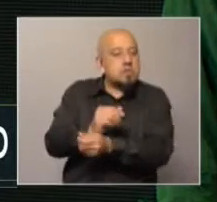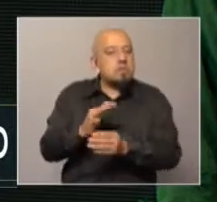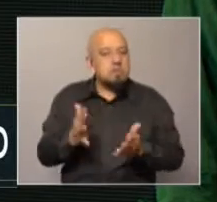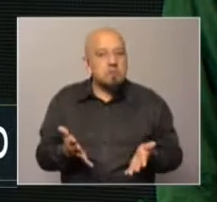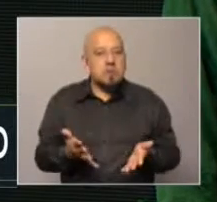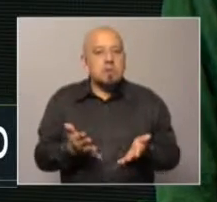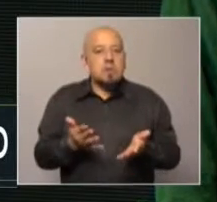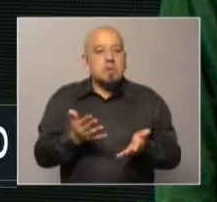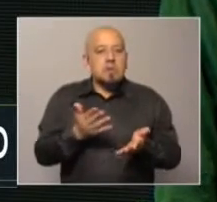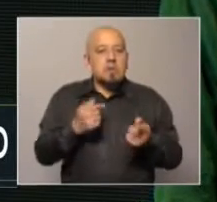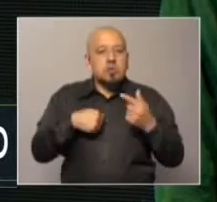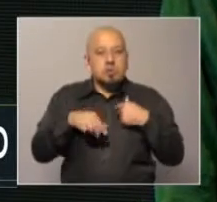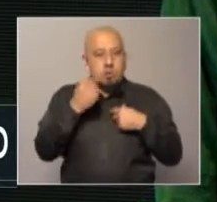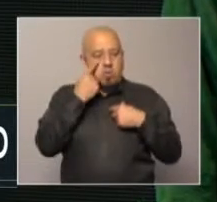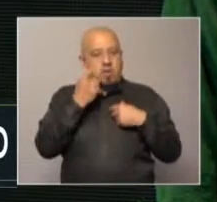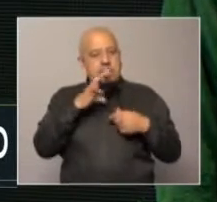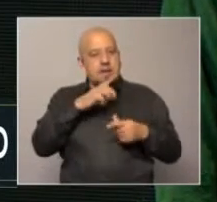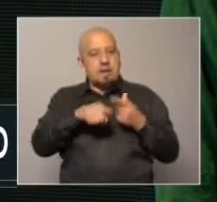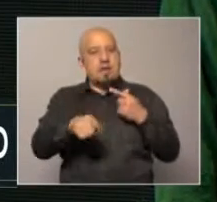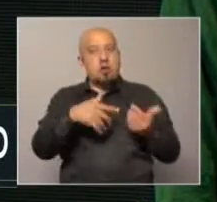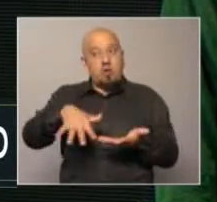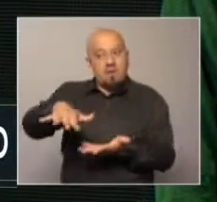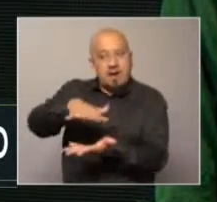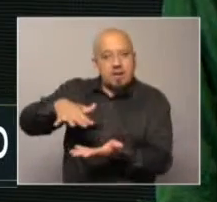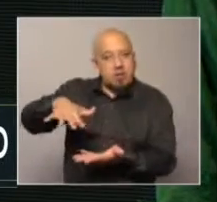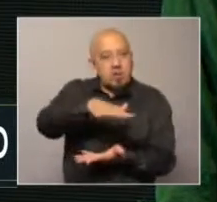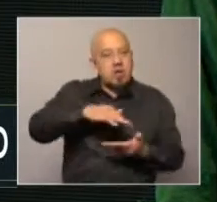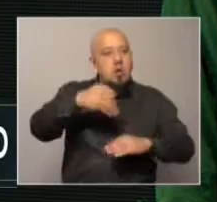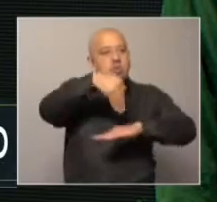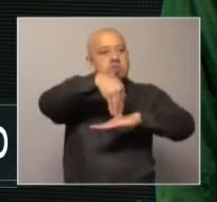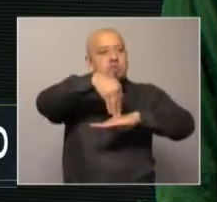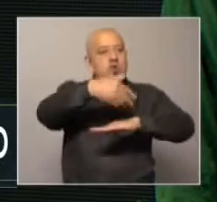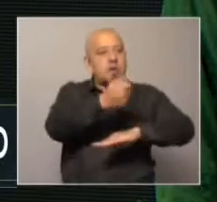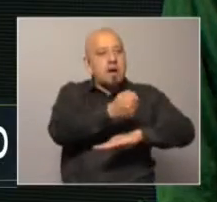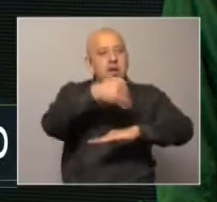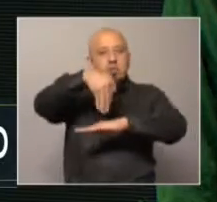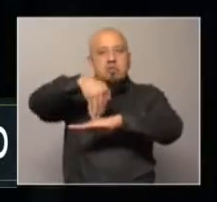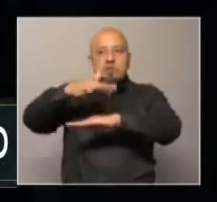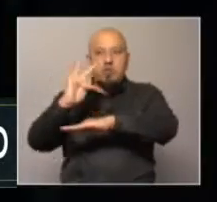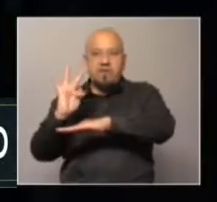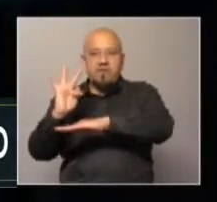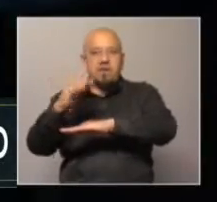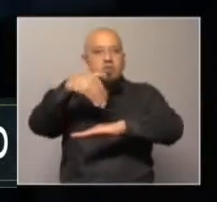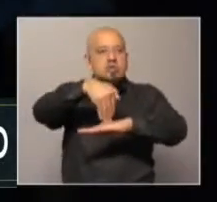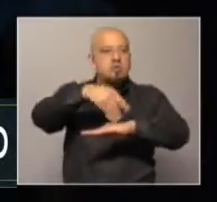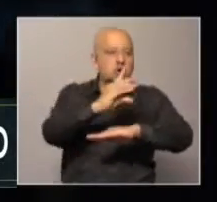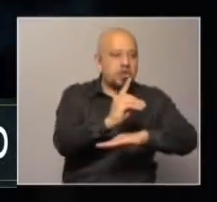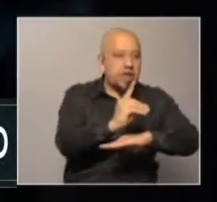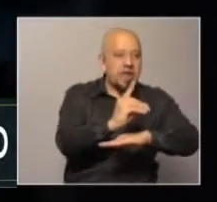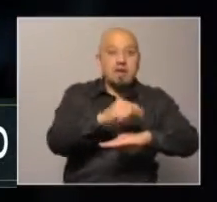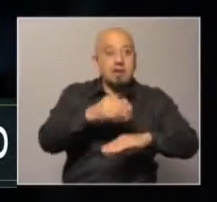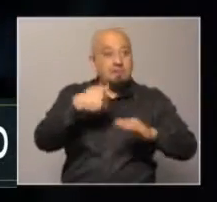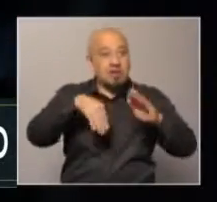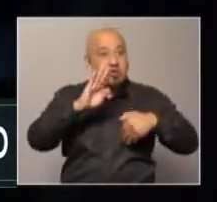de, tenemos identificados incluso los barrios, ¿no? El municipio A, el municipio F, el municipio D, en su